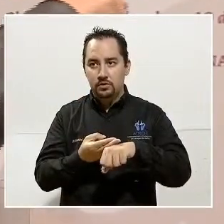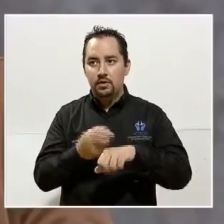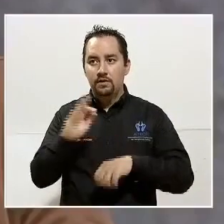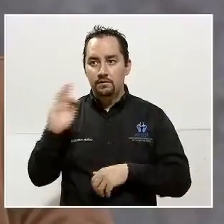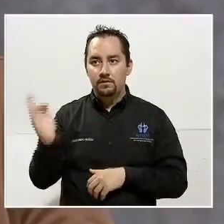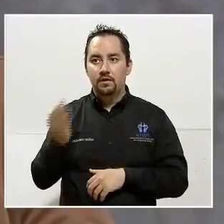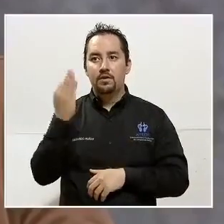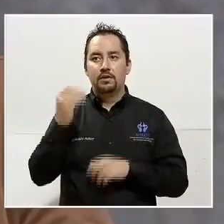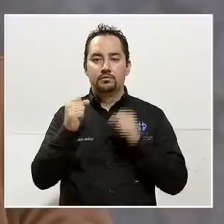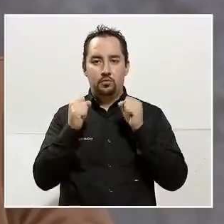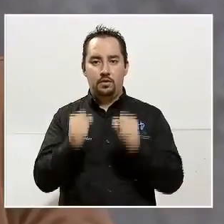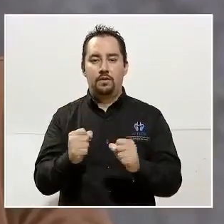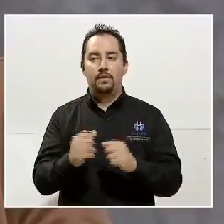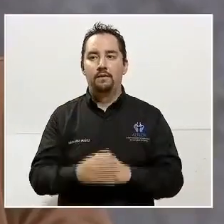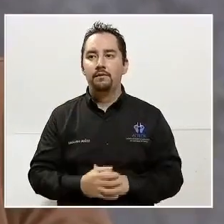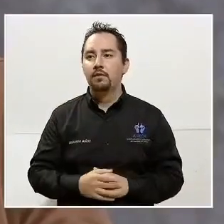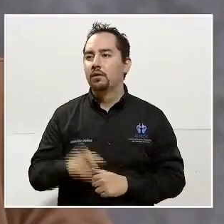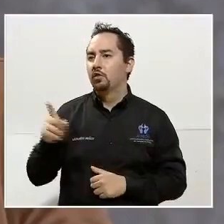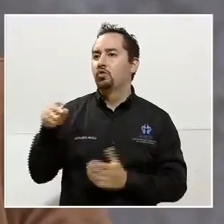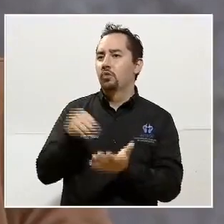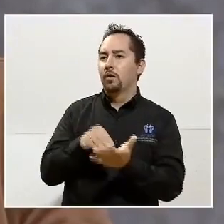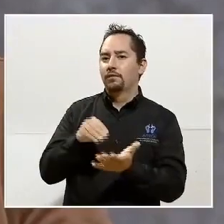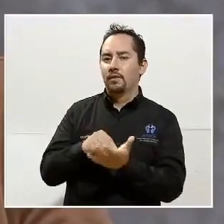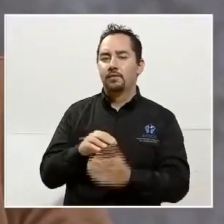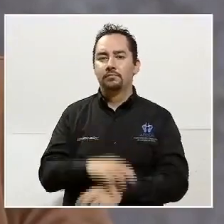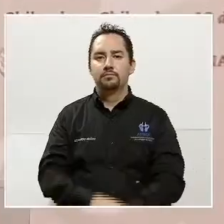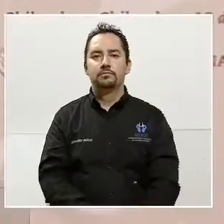Federal de Seguridad. Ahí andan todavía.